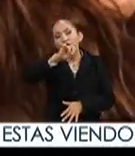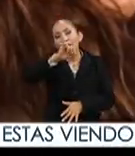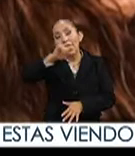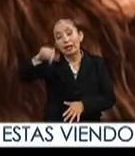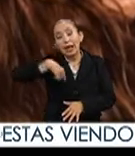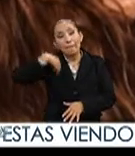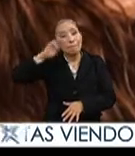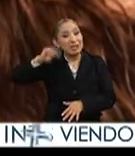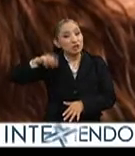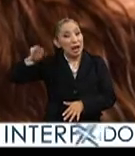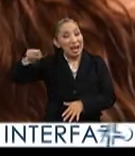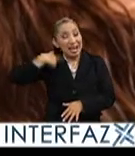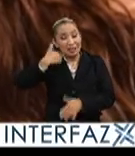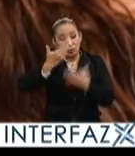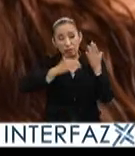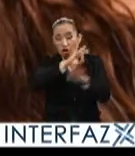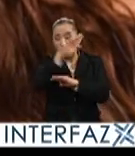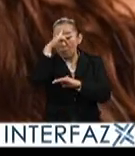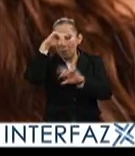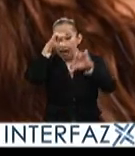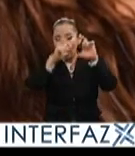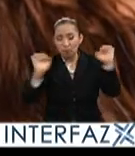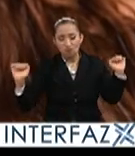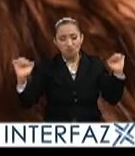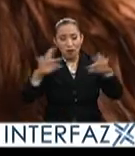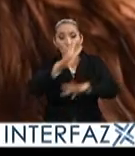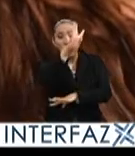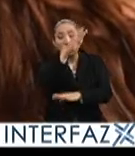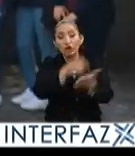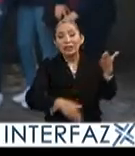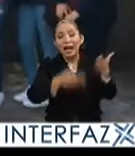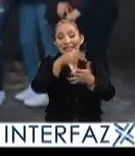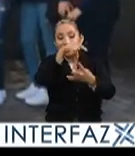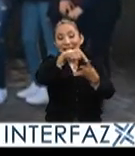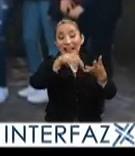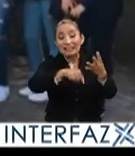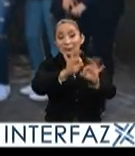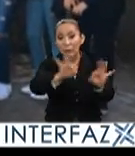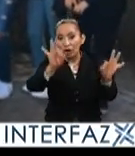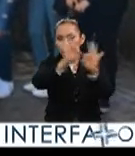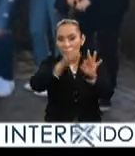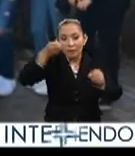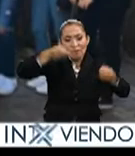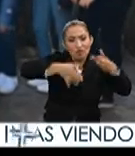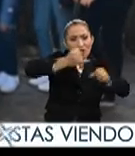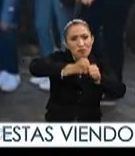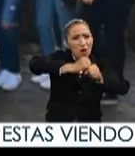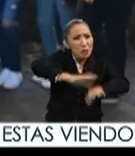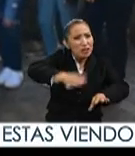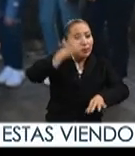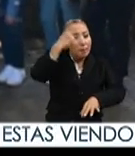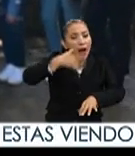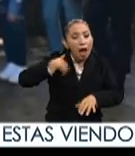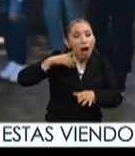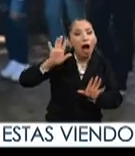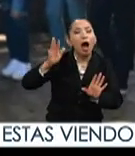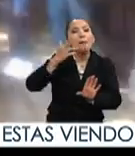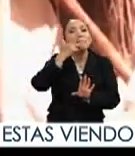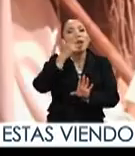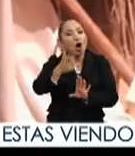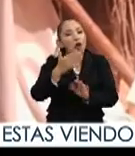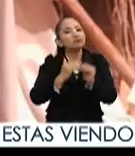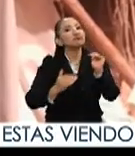fue la sede donde estudiantes de todo el país participaron en 4 talleres que serán una importante fuente de información para optimizar